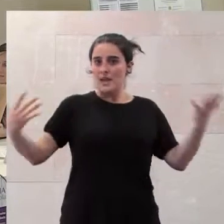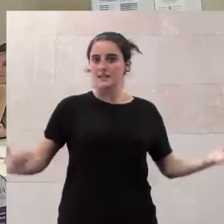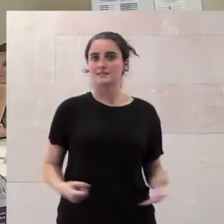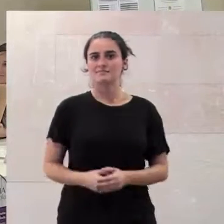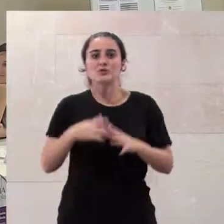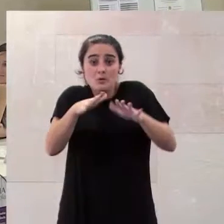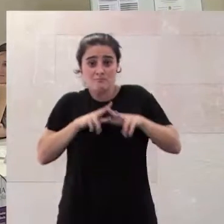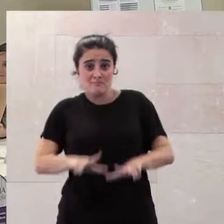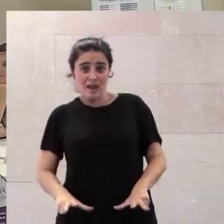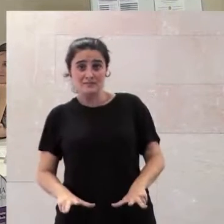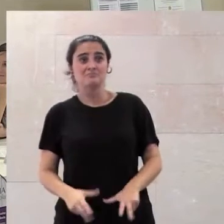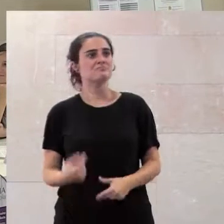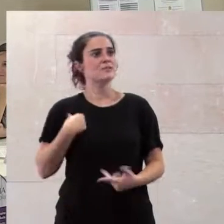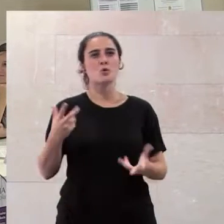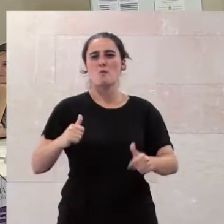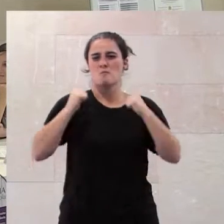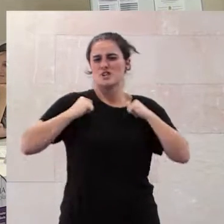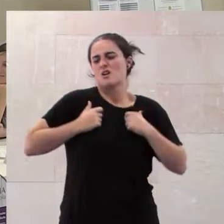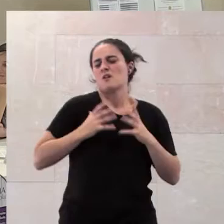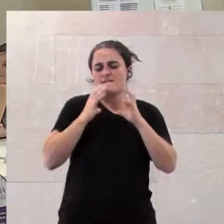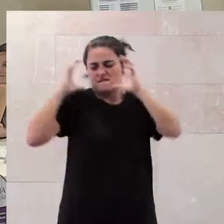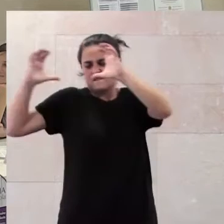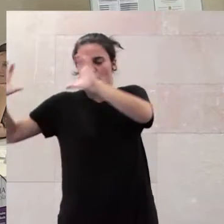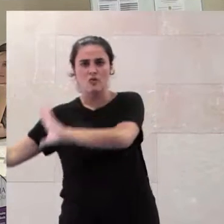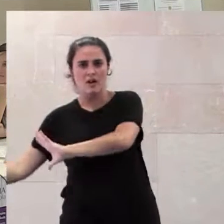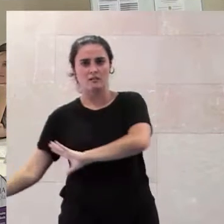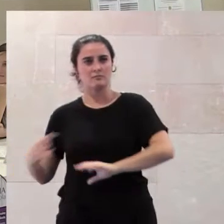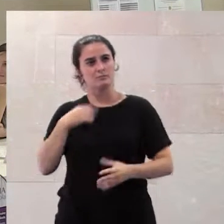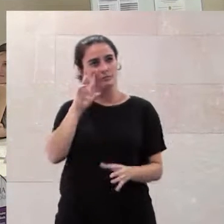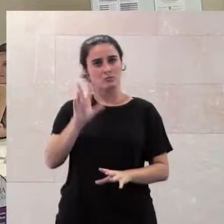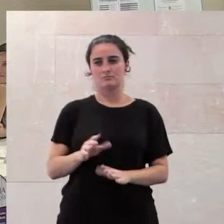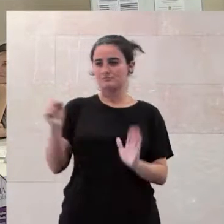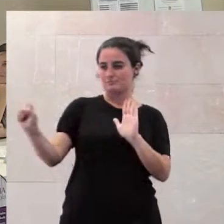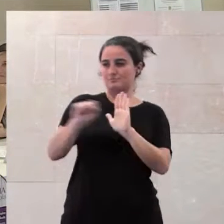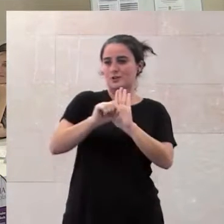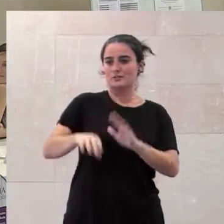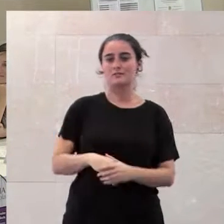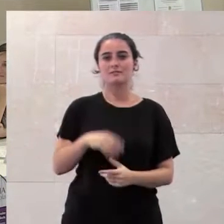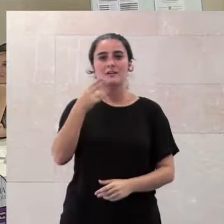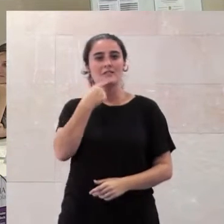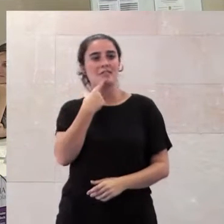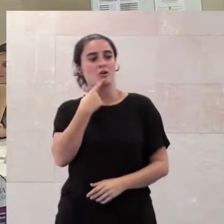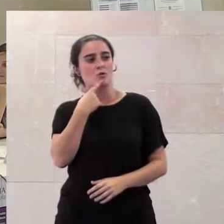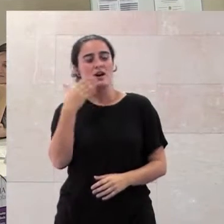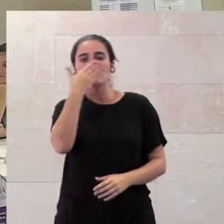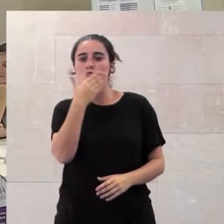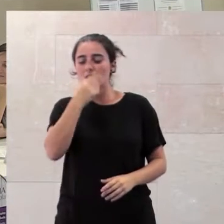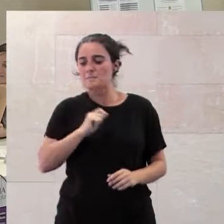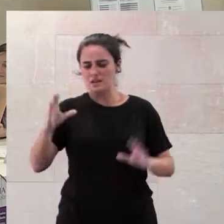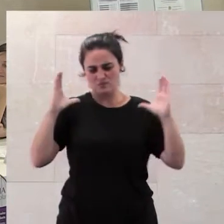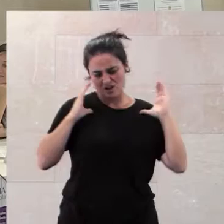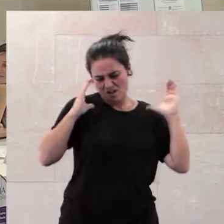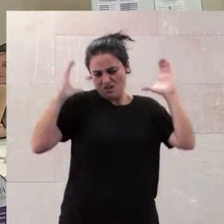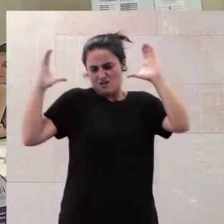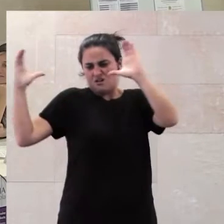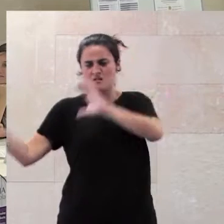yo, ¿qué? ¿Estás más relajada? Y dice, es que para mí es quitarme la mochila, ¿no? Y me pareció como muy simbólico. Ella decía que iba a la escuela y que ella se quitaba la mochila y que era una